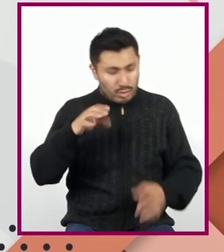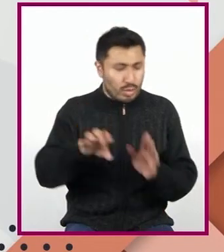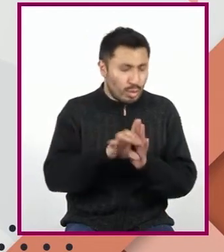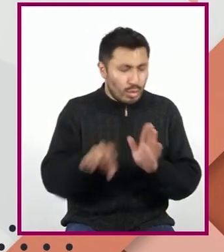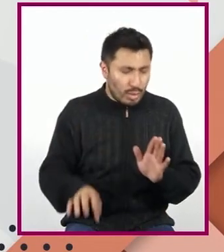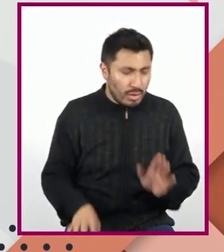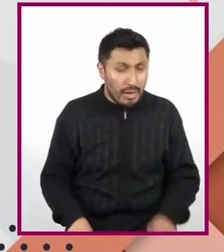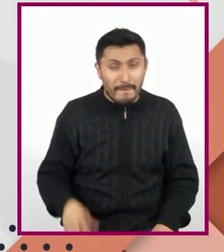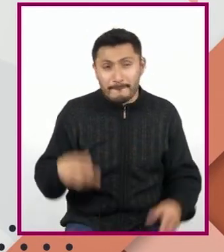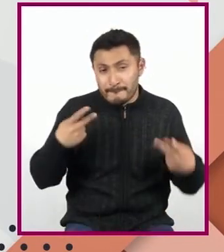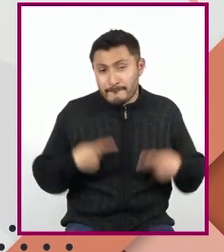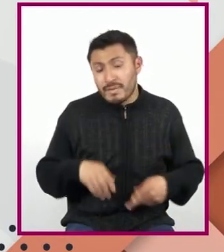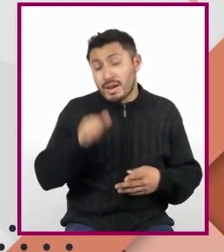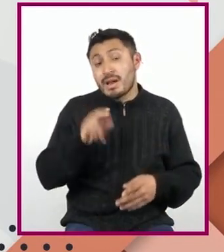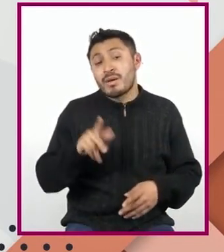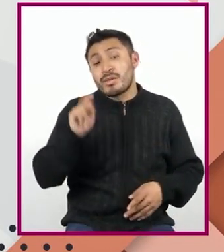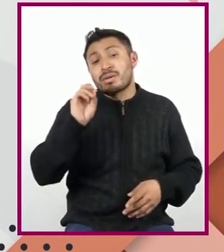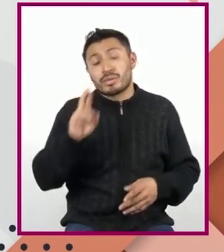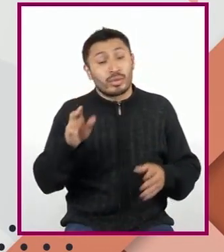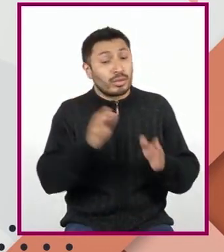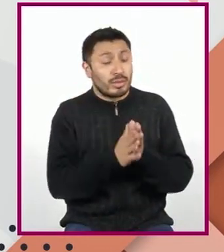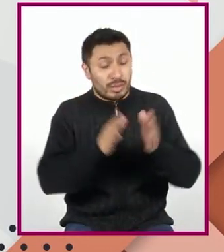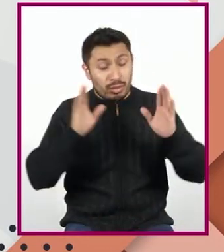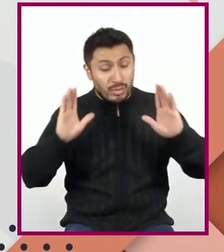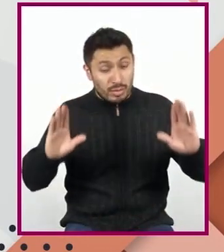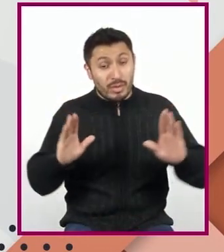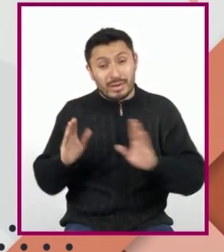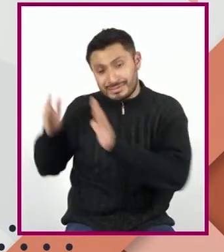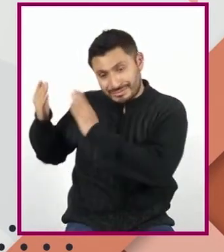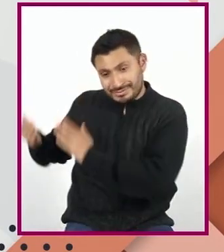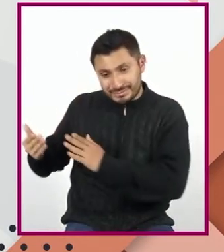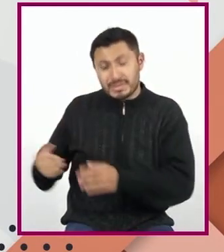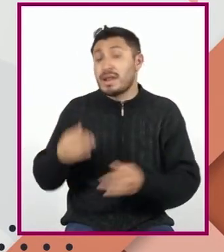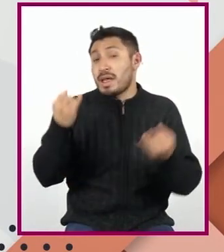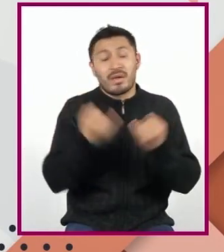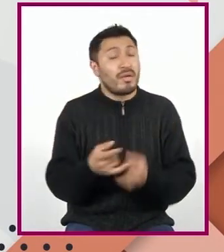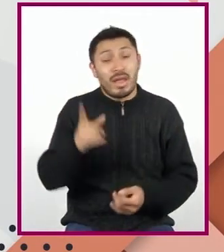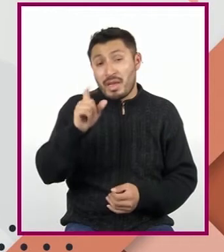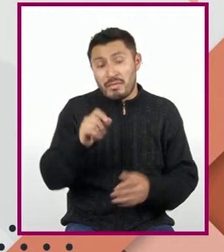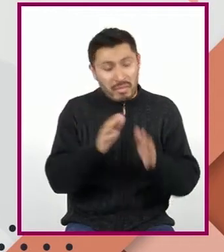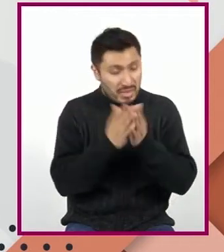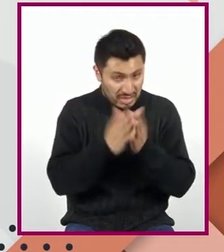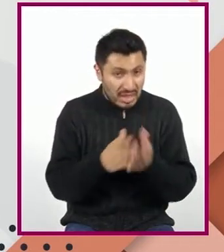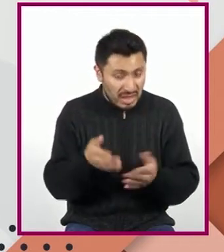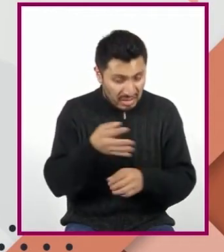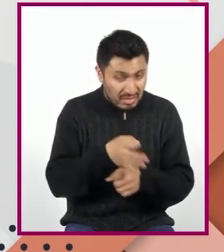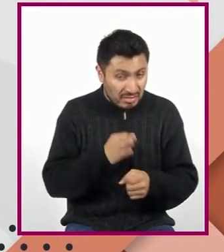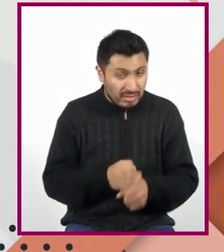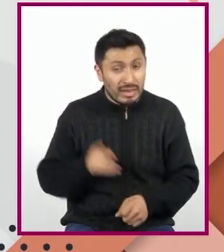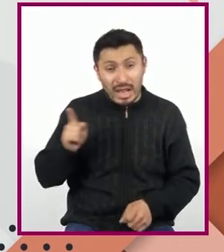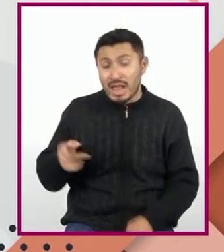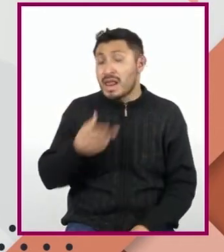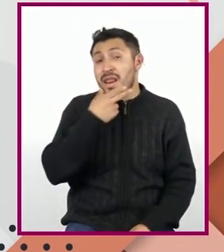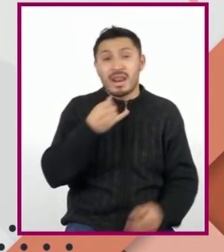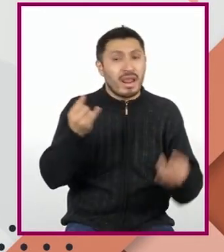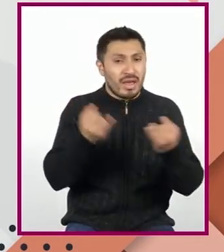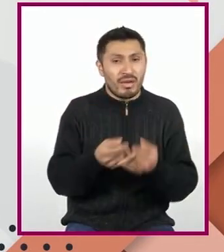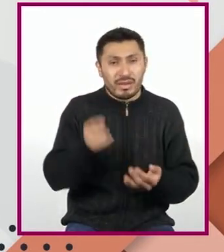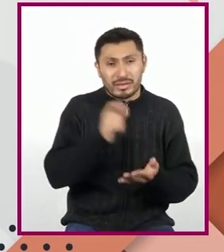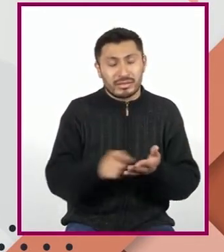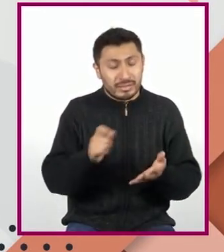primer contacto directo que tuvo con las tablas. Gracias a la conjugación del verbo sabemos que la persona gramatical es